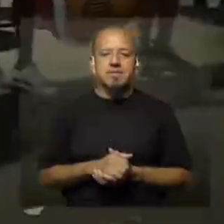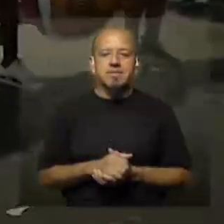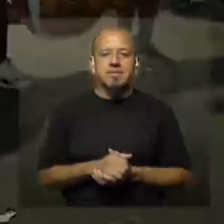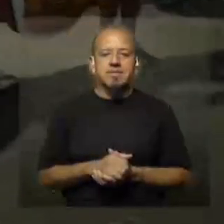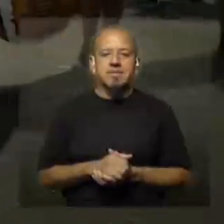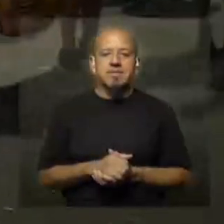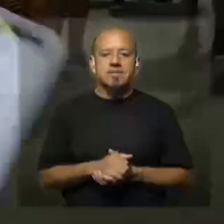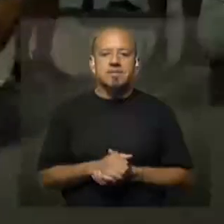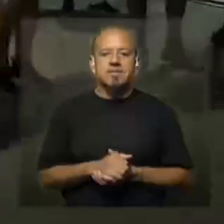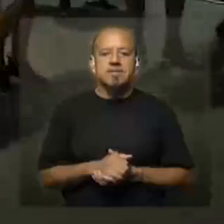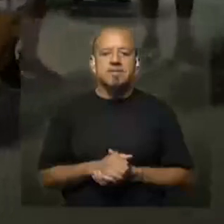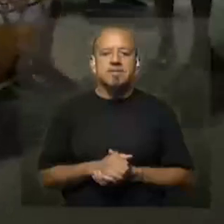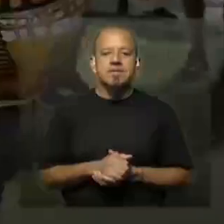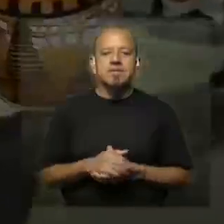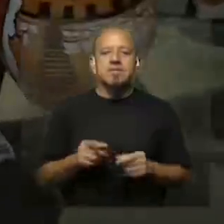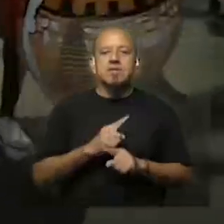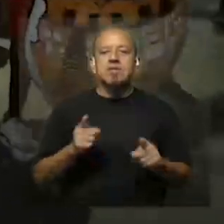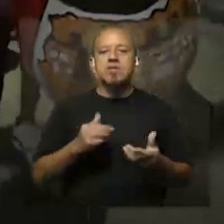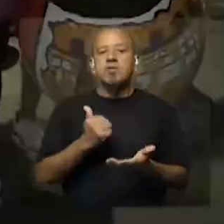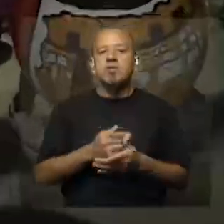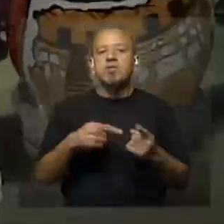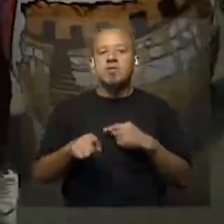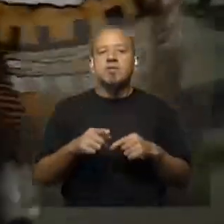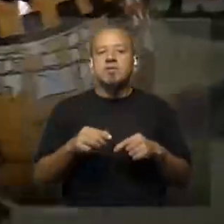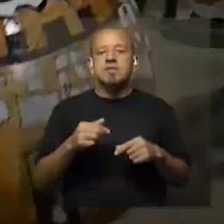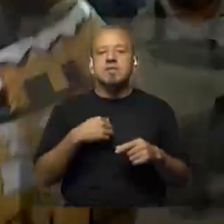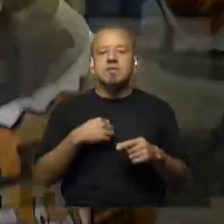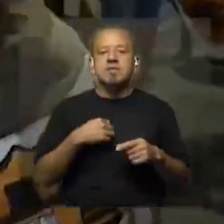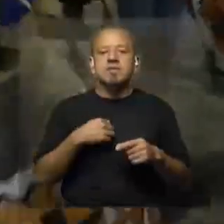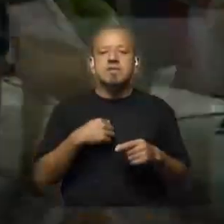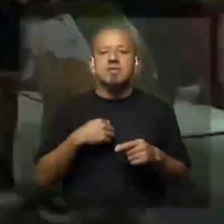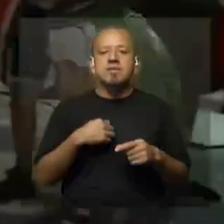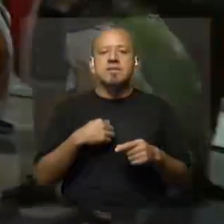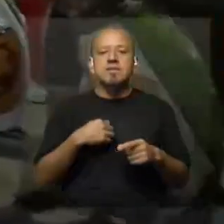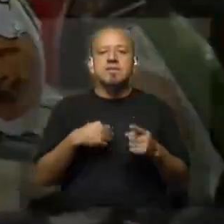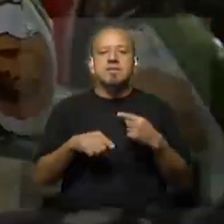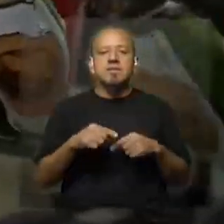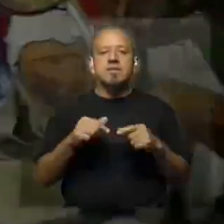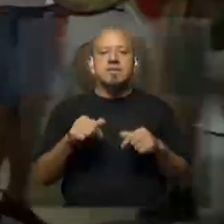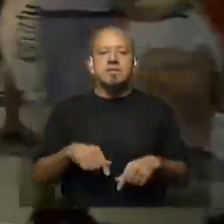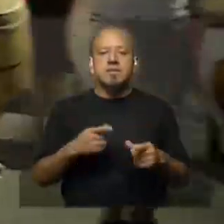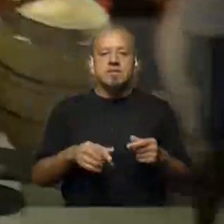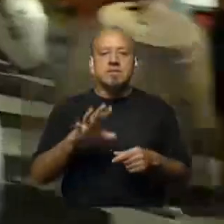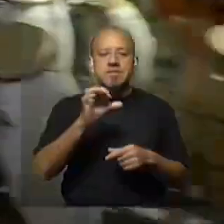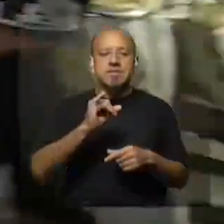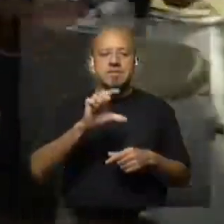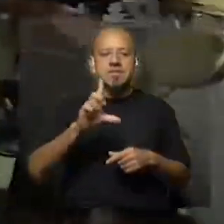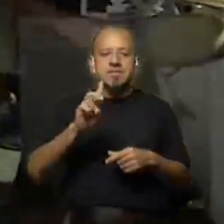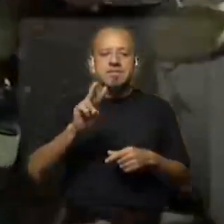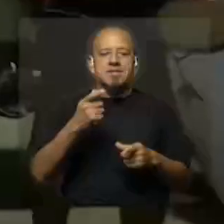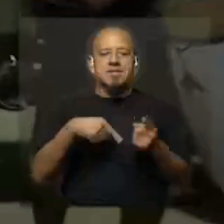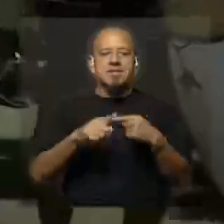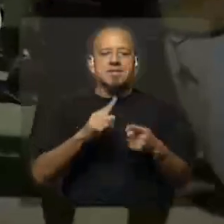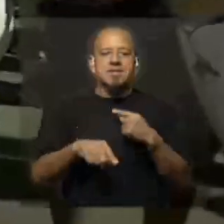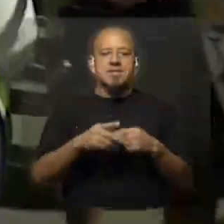Hola, muchachos. No, no estoy, no estoy dirigiendo la cuerda. Me voy a acercar a Manuel Silva.